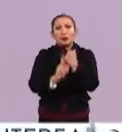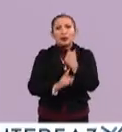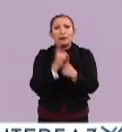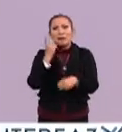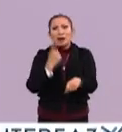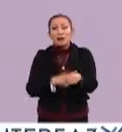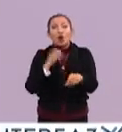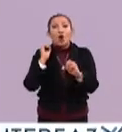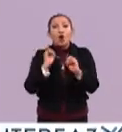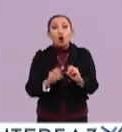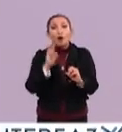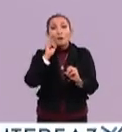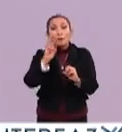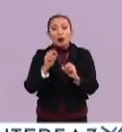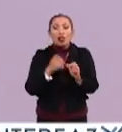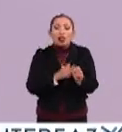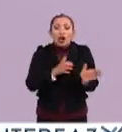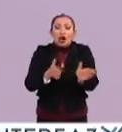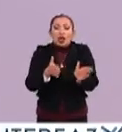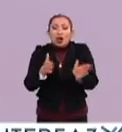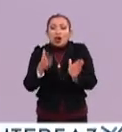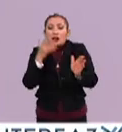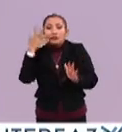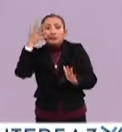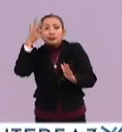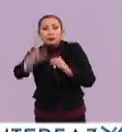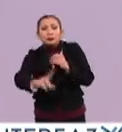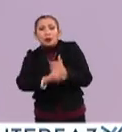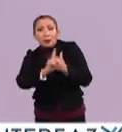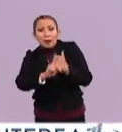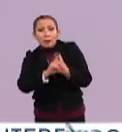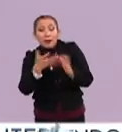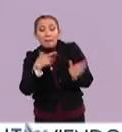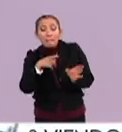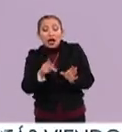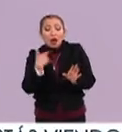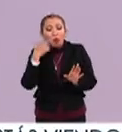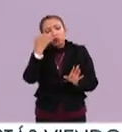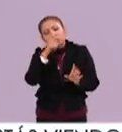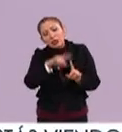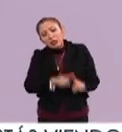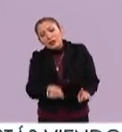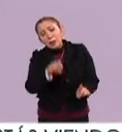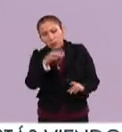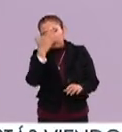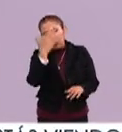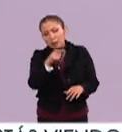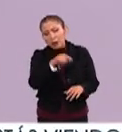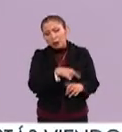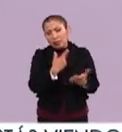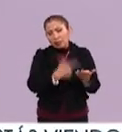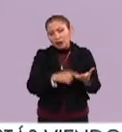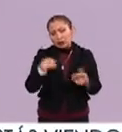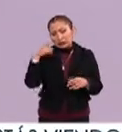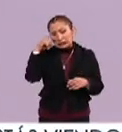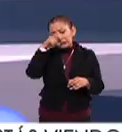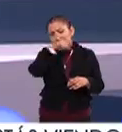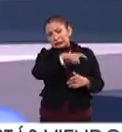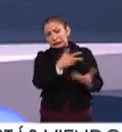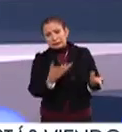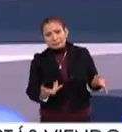crónicas o retrasar el mayor tiempo posible de la presentación de las mismas, pero con un pronóstico diferente, porque sabemos que dentro de las